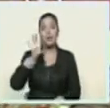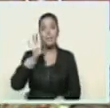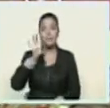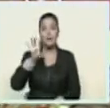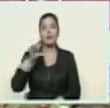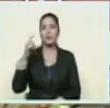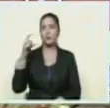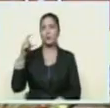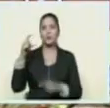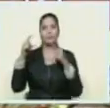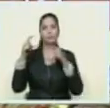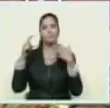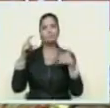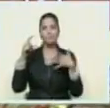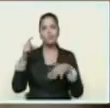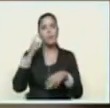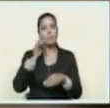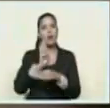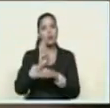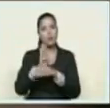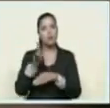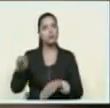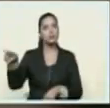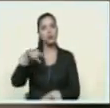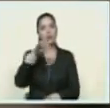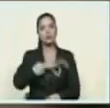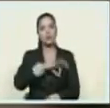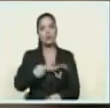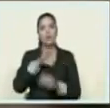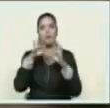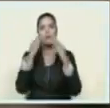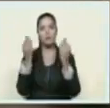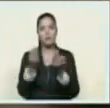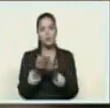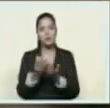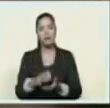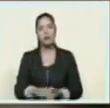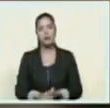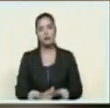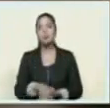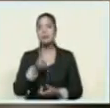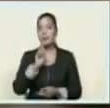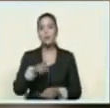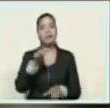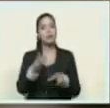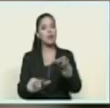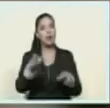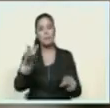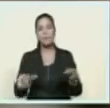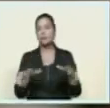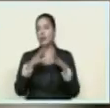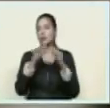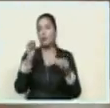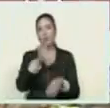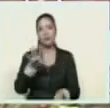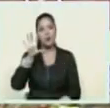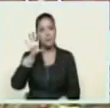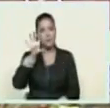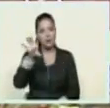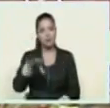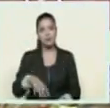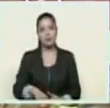como gran instrumento para la protección social de la familia pero los ciudadanos y las ciudadanas de nuestra